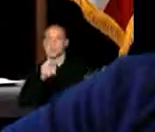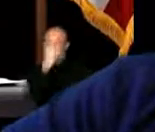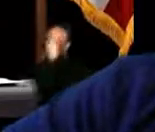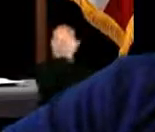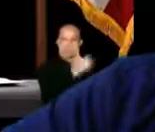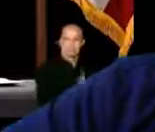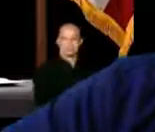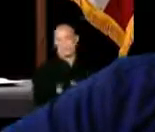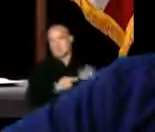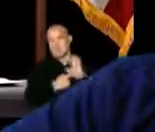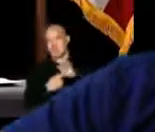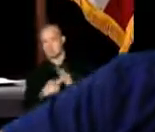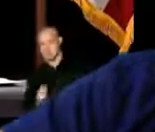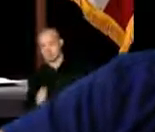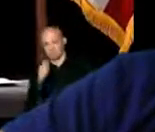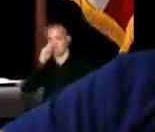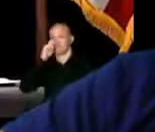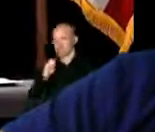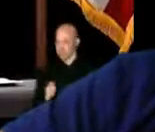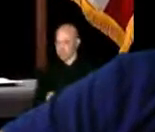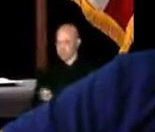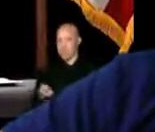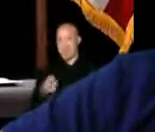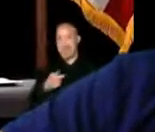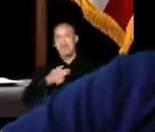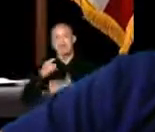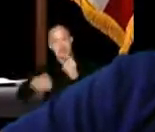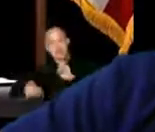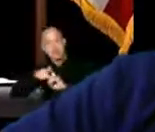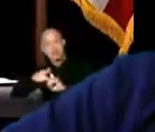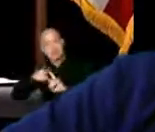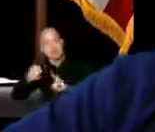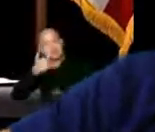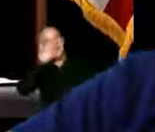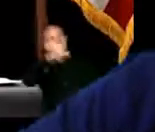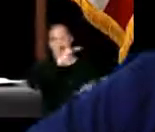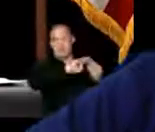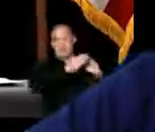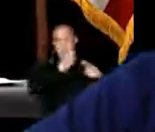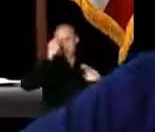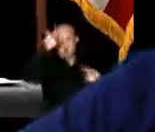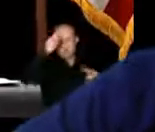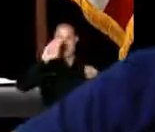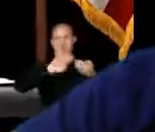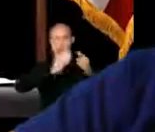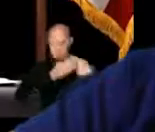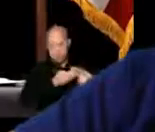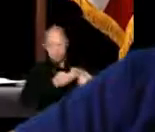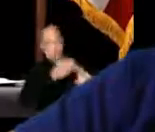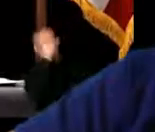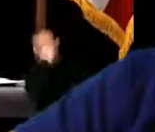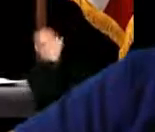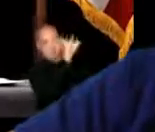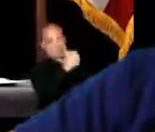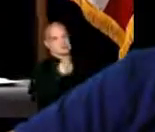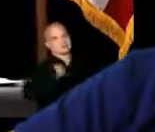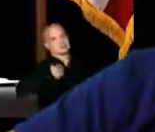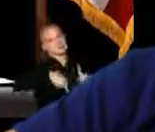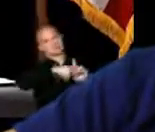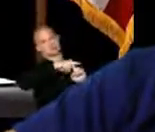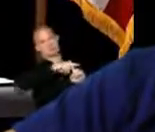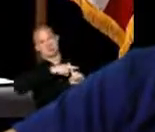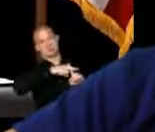los centros comerciales. Las ventas al detal, me parece que están incluidos los auto